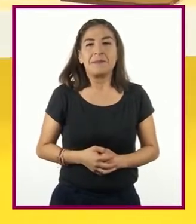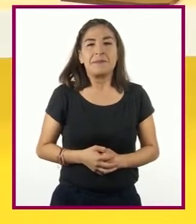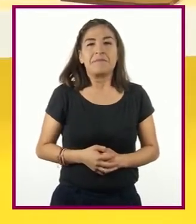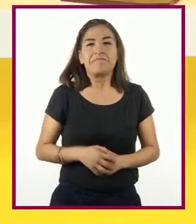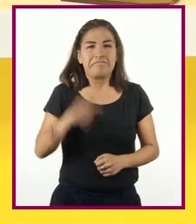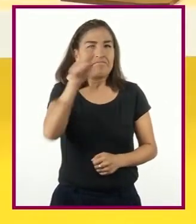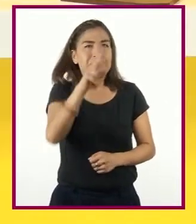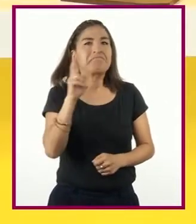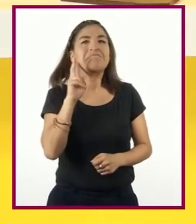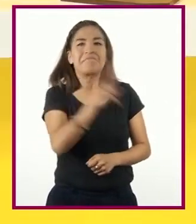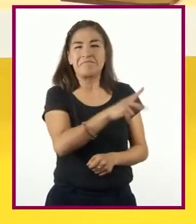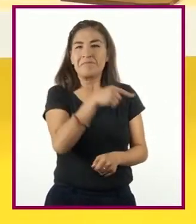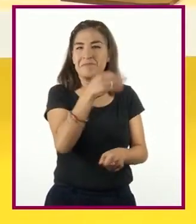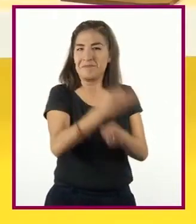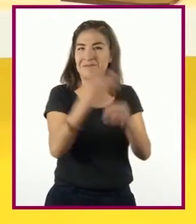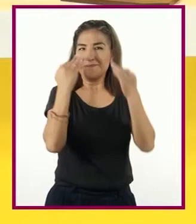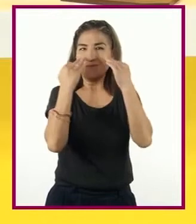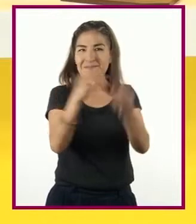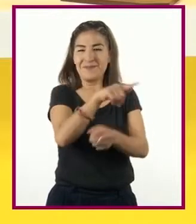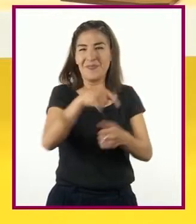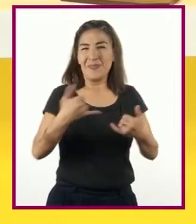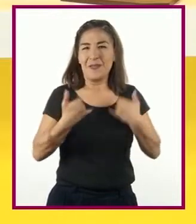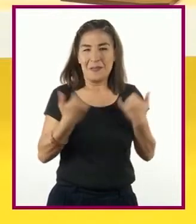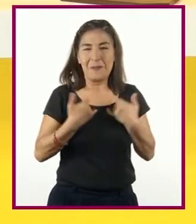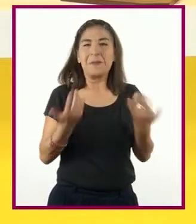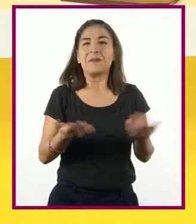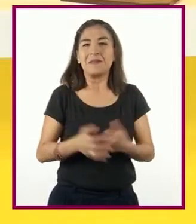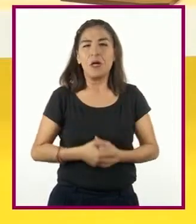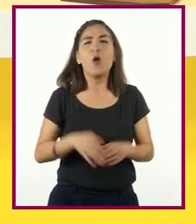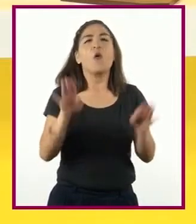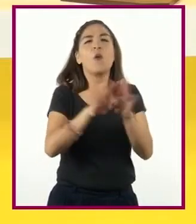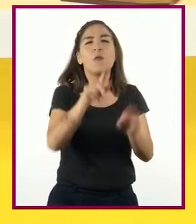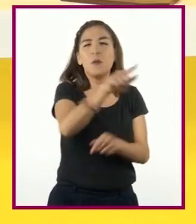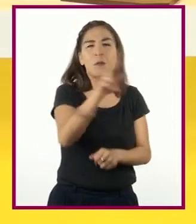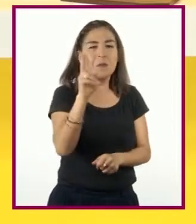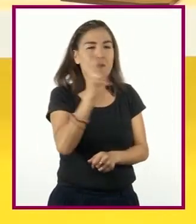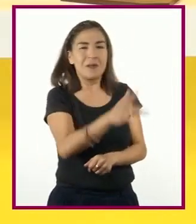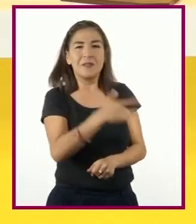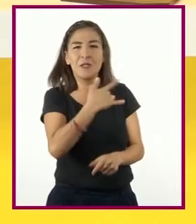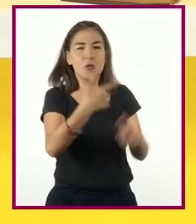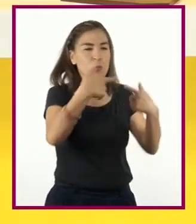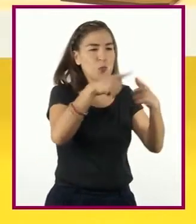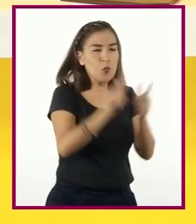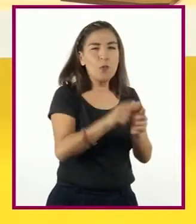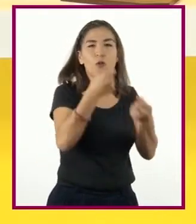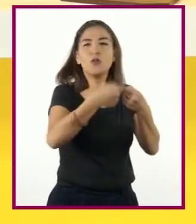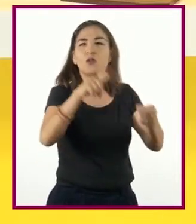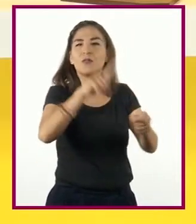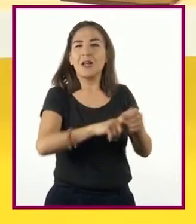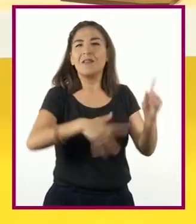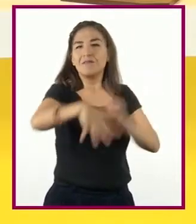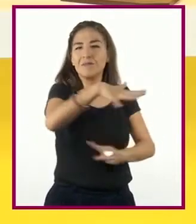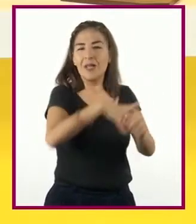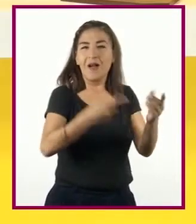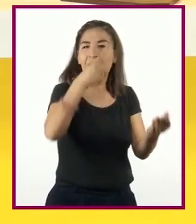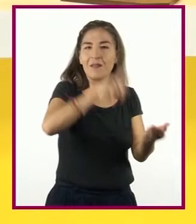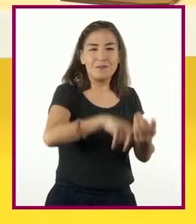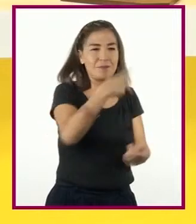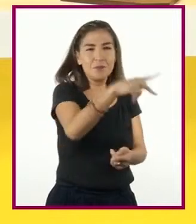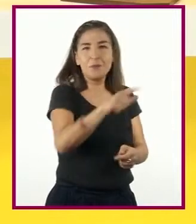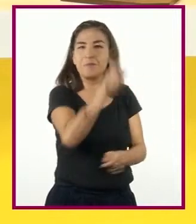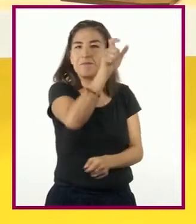les parecieron estos testimonios? ¿De qué manera influyen los distintos grupos sociales que le rodean en su